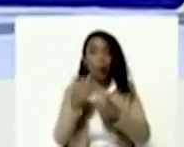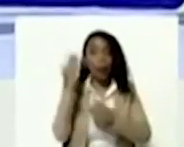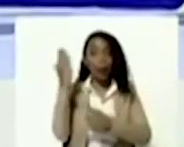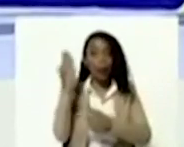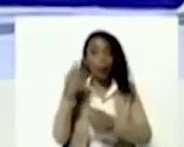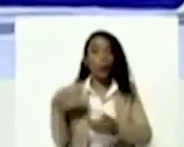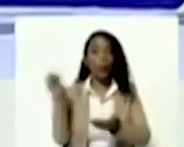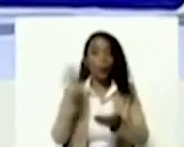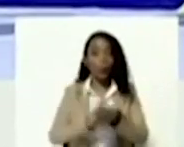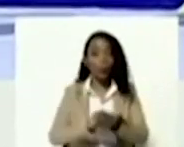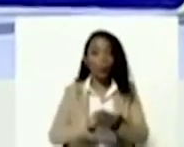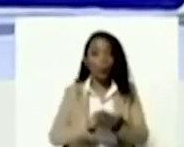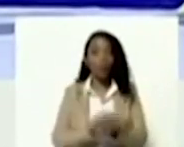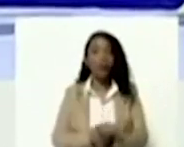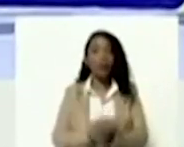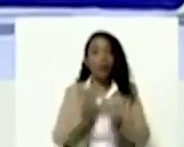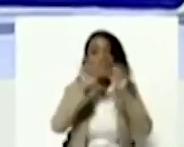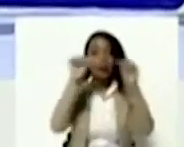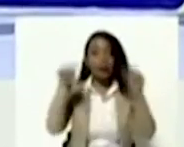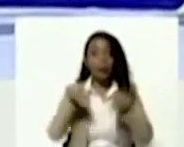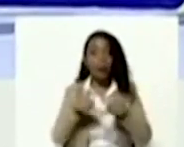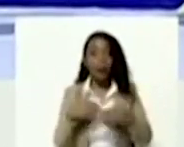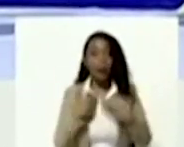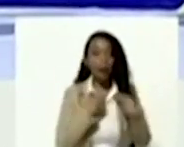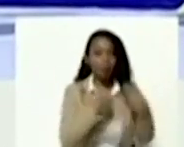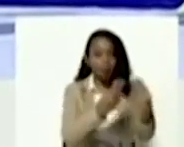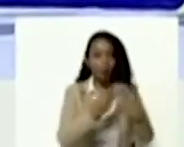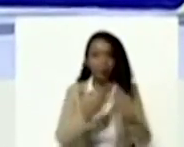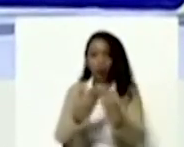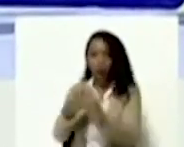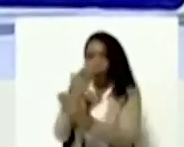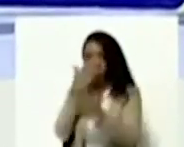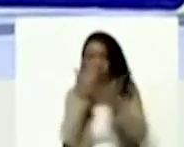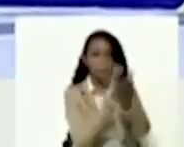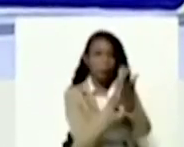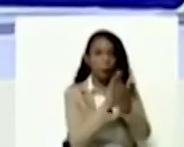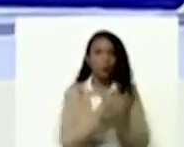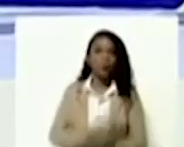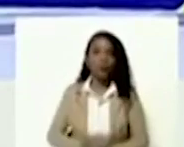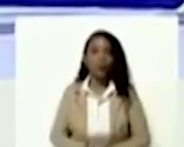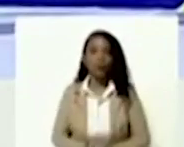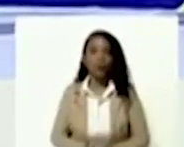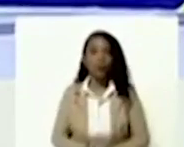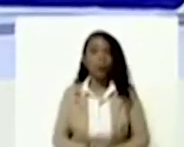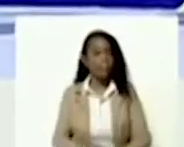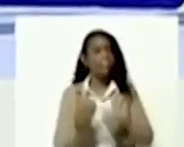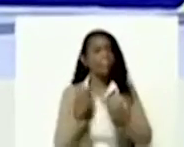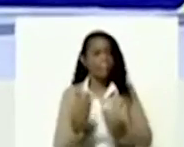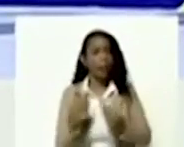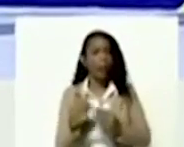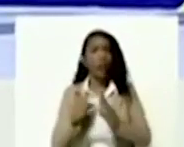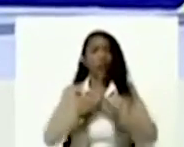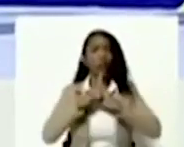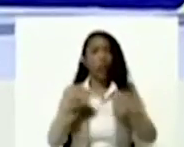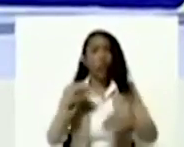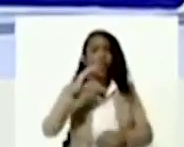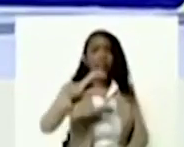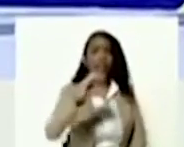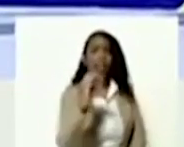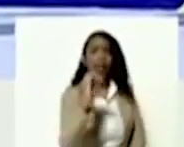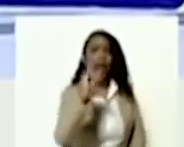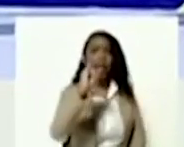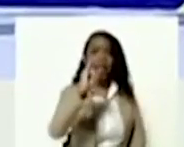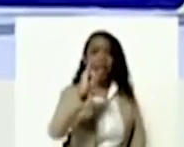vamos a establecer el sistema de distribución directa para que todos los CDI del